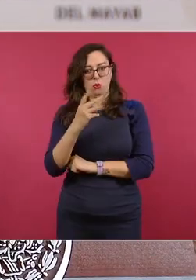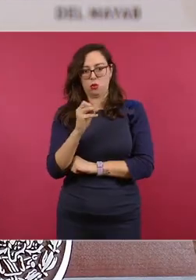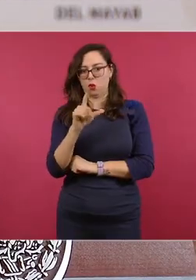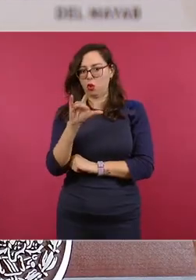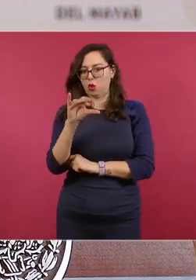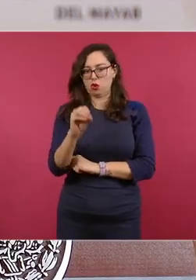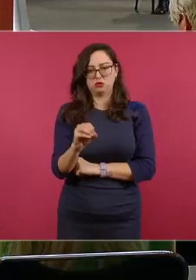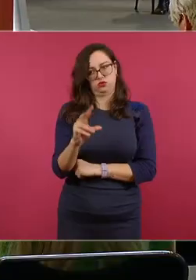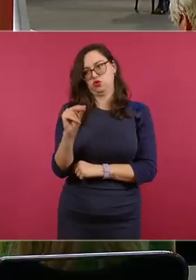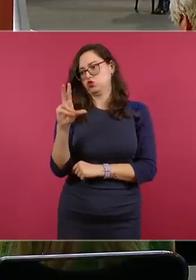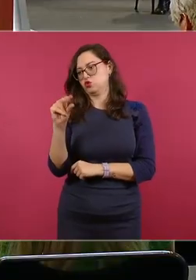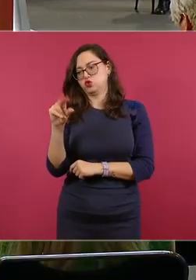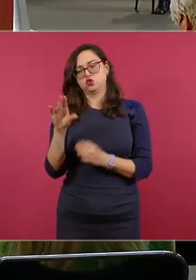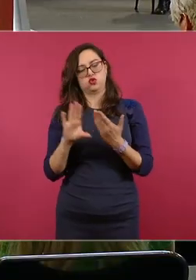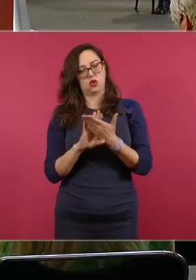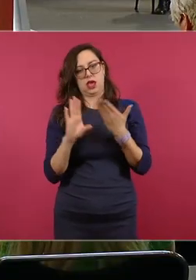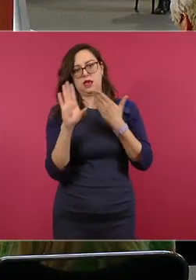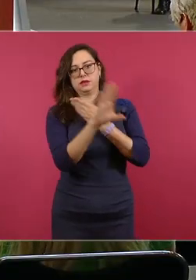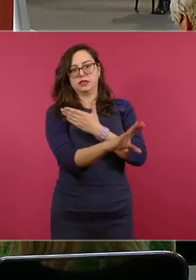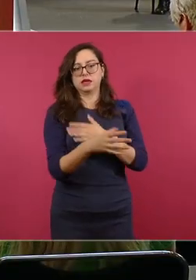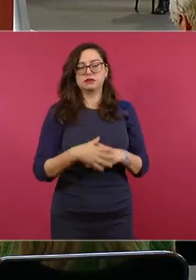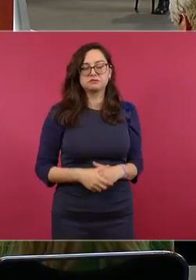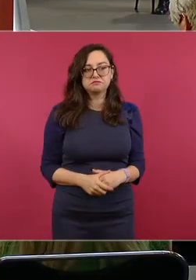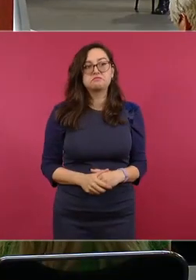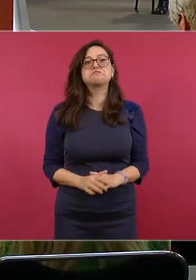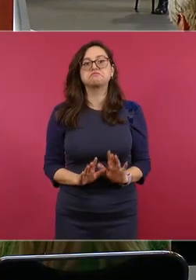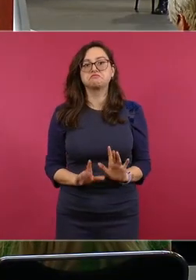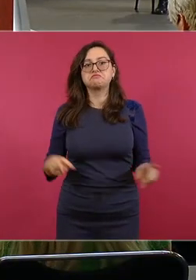Y sigue lo mismo, peor.